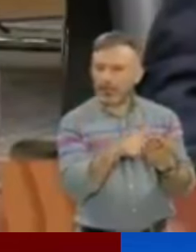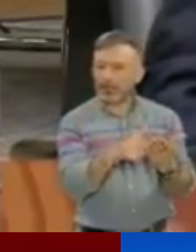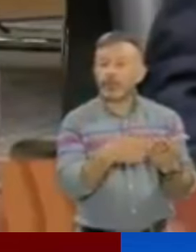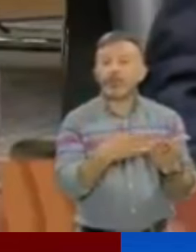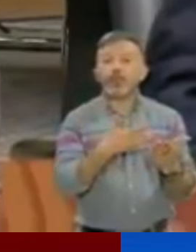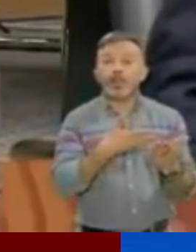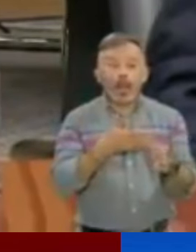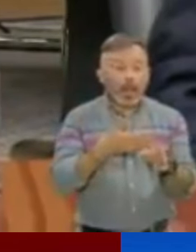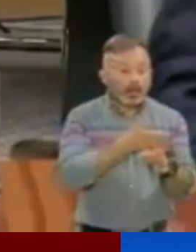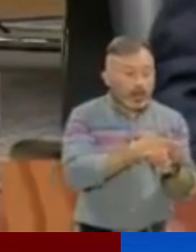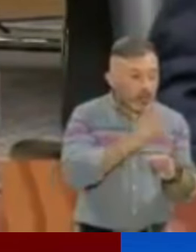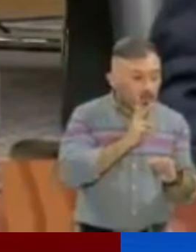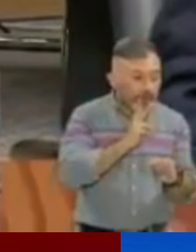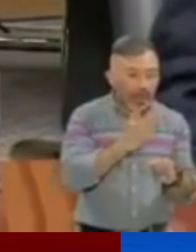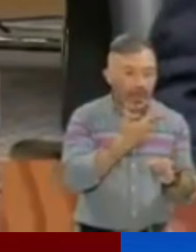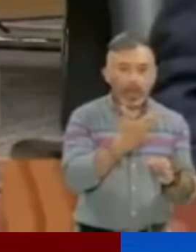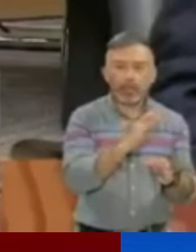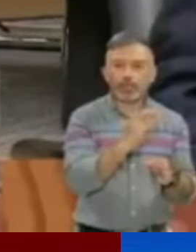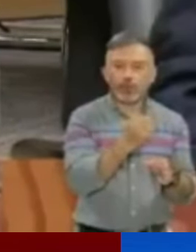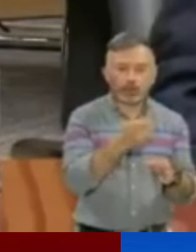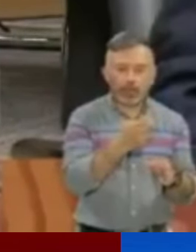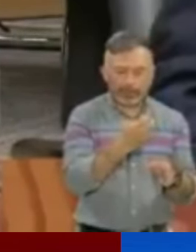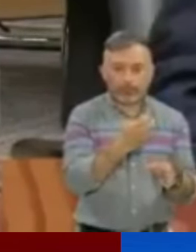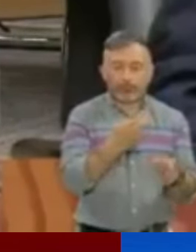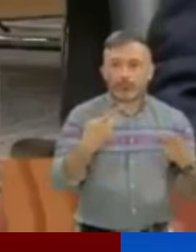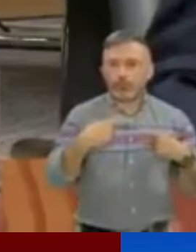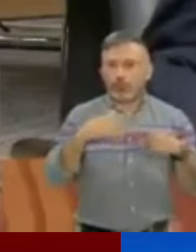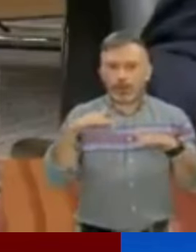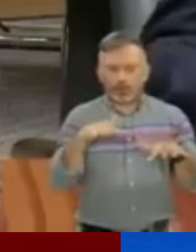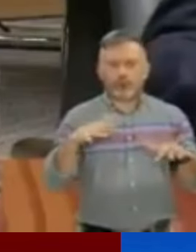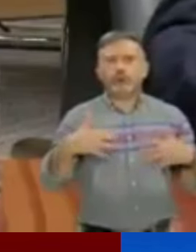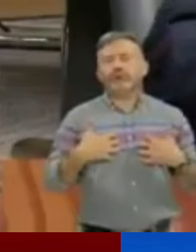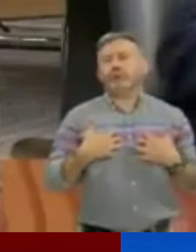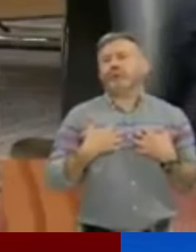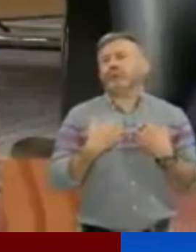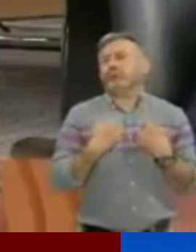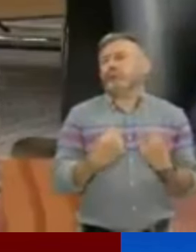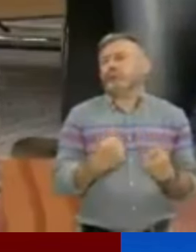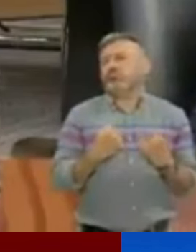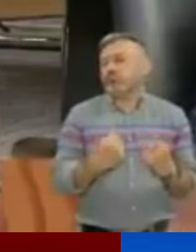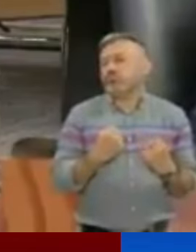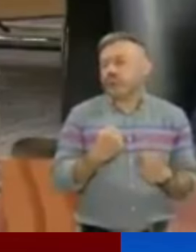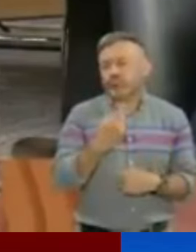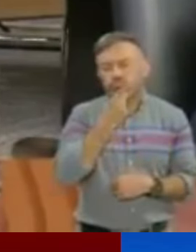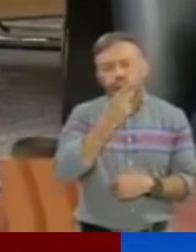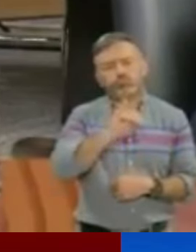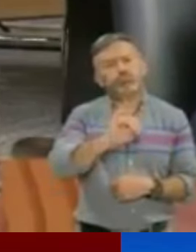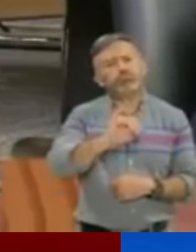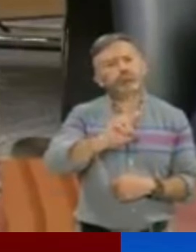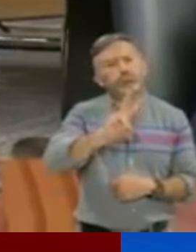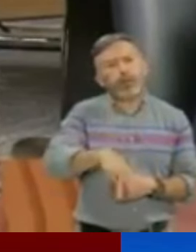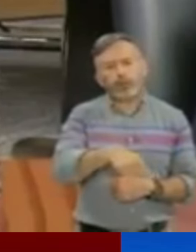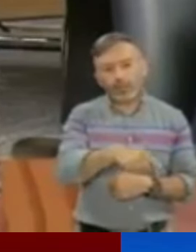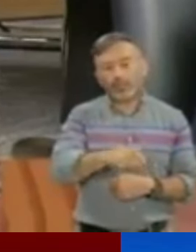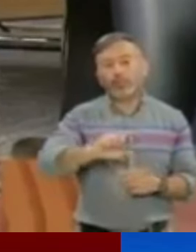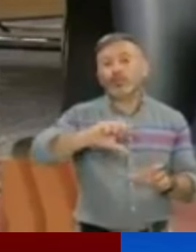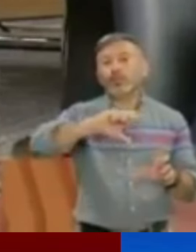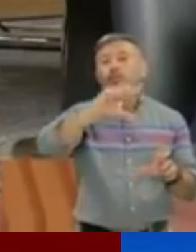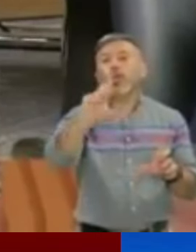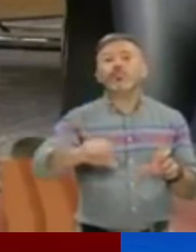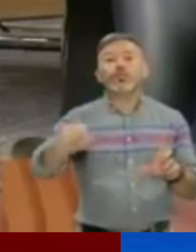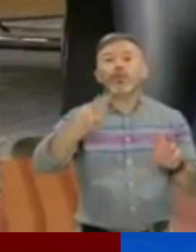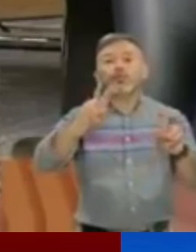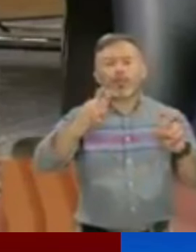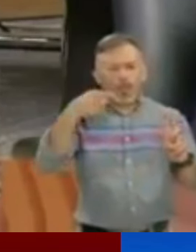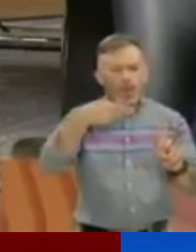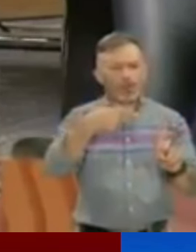que provocaron una legítima indignación ciudadana y que colocaron en el centro del debate nacional la